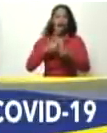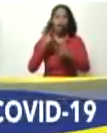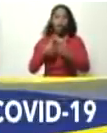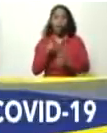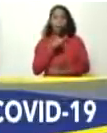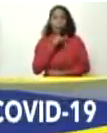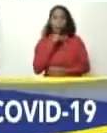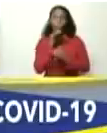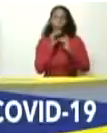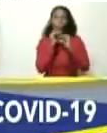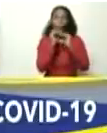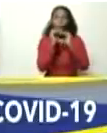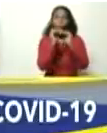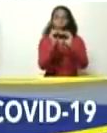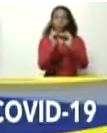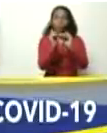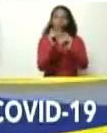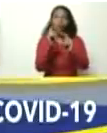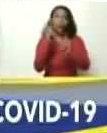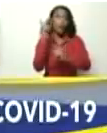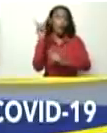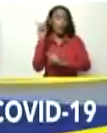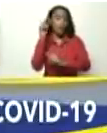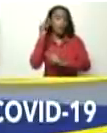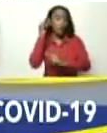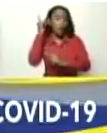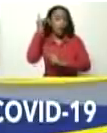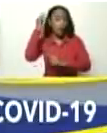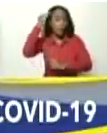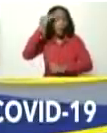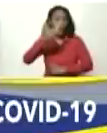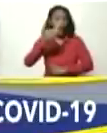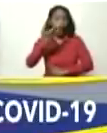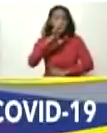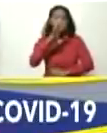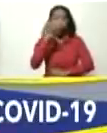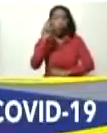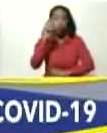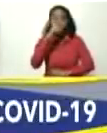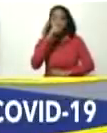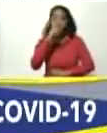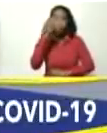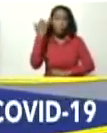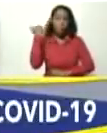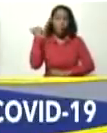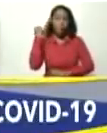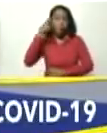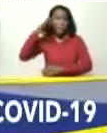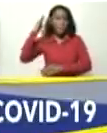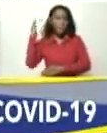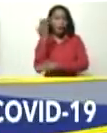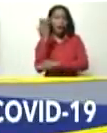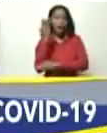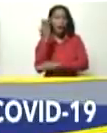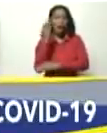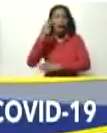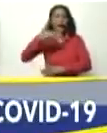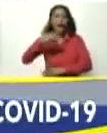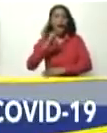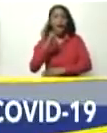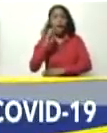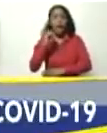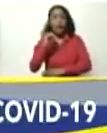silencio. Bueno, Carmen Teresa, hace 4 años, le dio una pela a Henry Falcón en